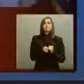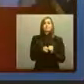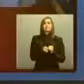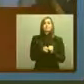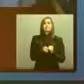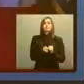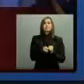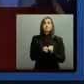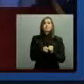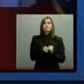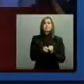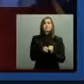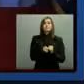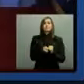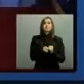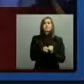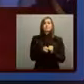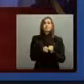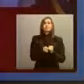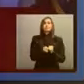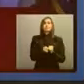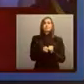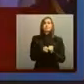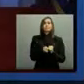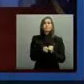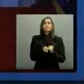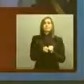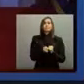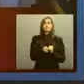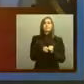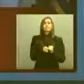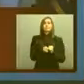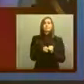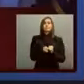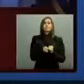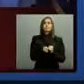se lo olvido no se lo pusieron en su discurso